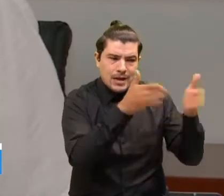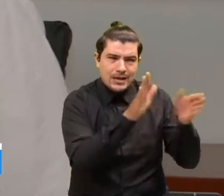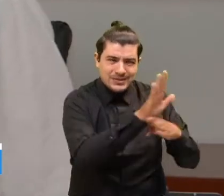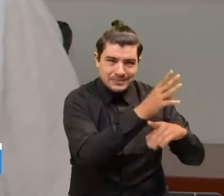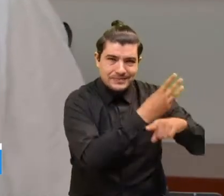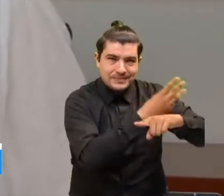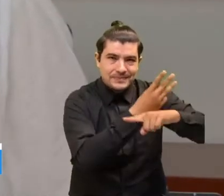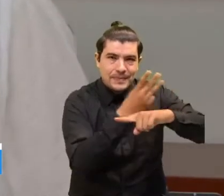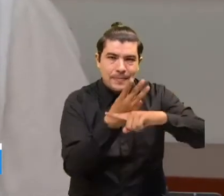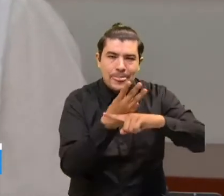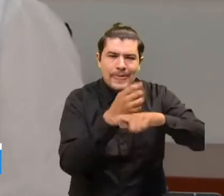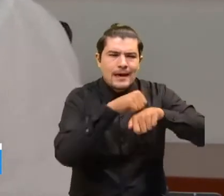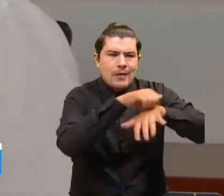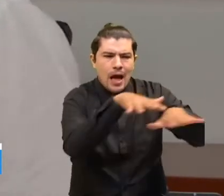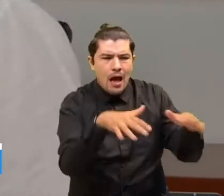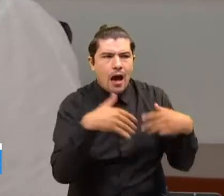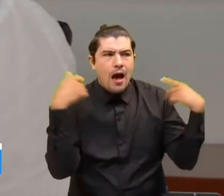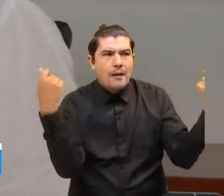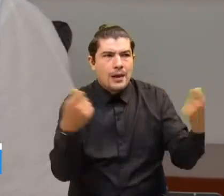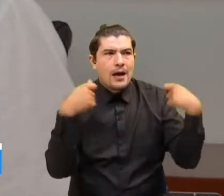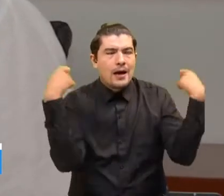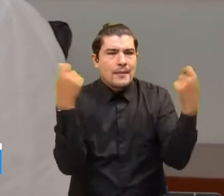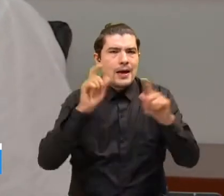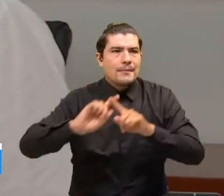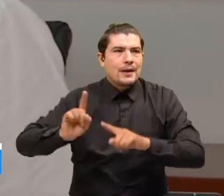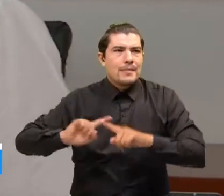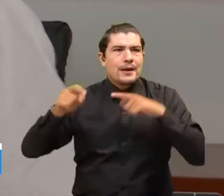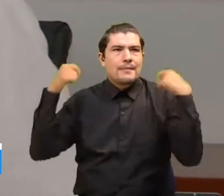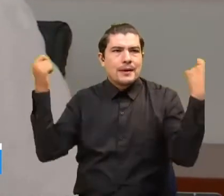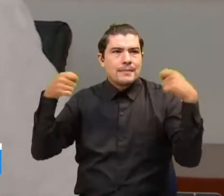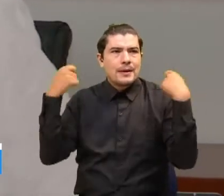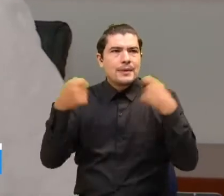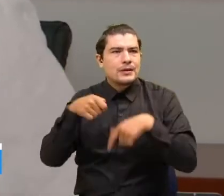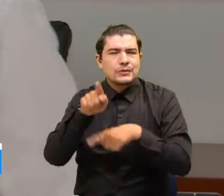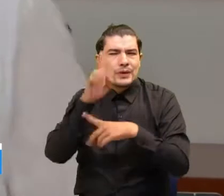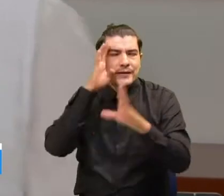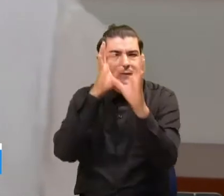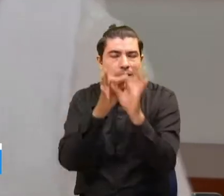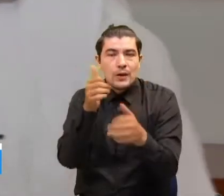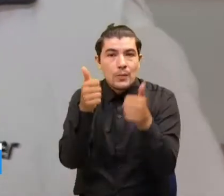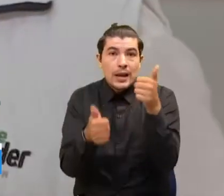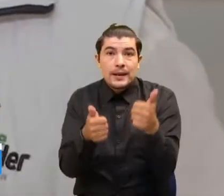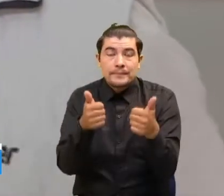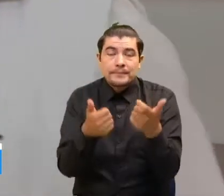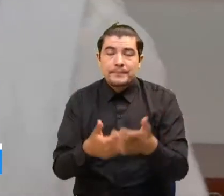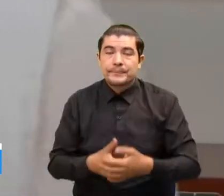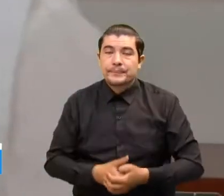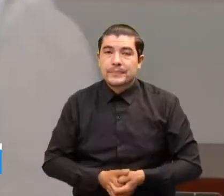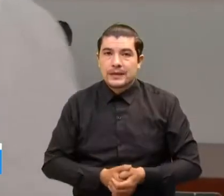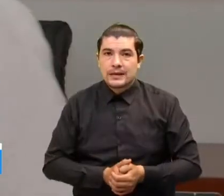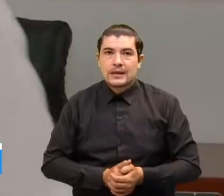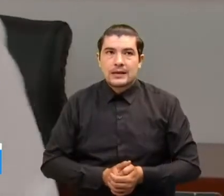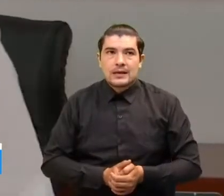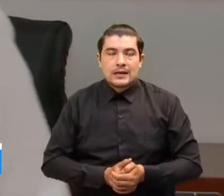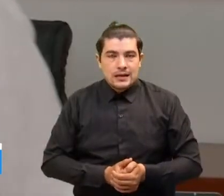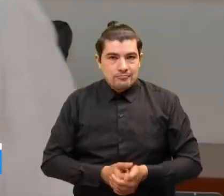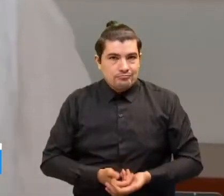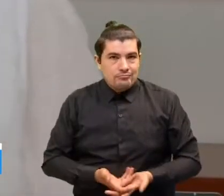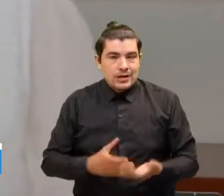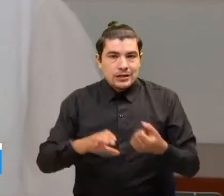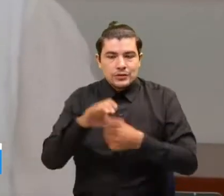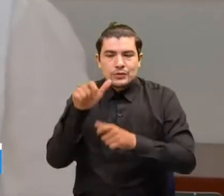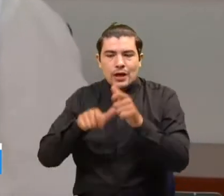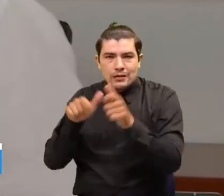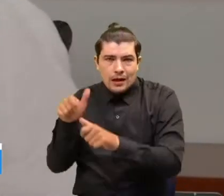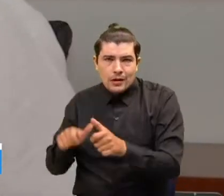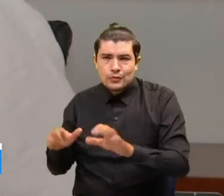para promocionar todas las campañas orientadas a la participación de los diferentes grupos de nuestra